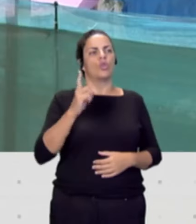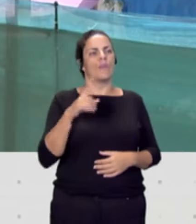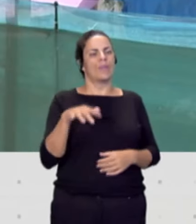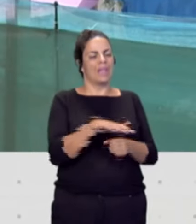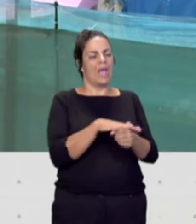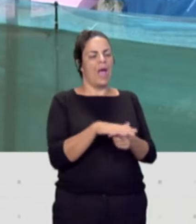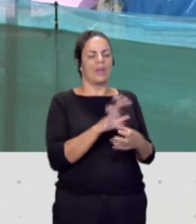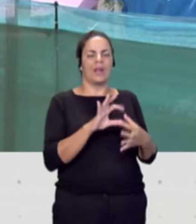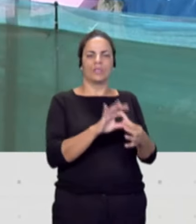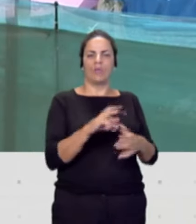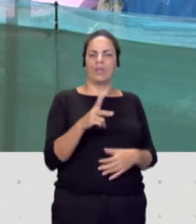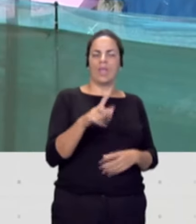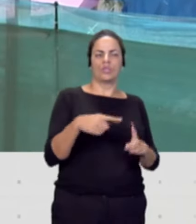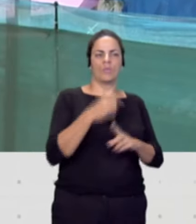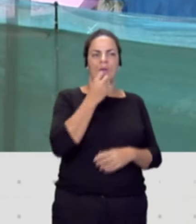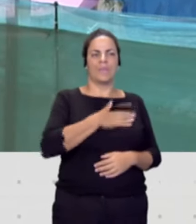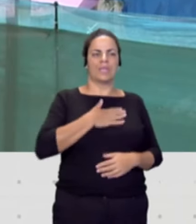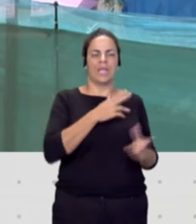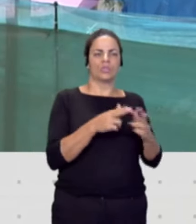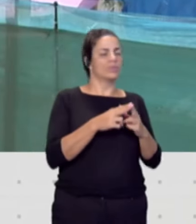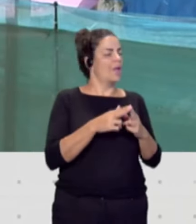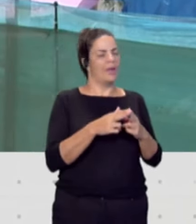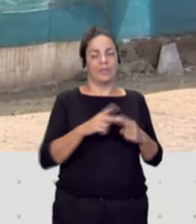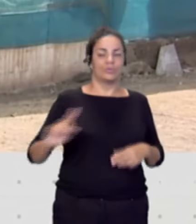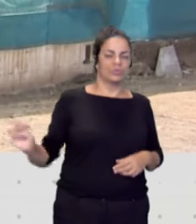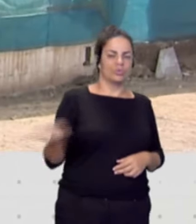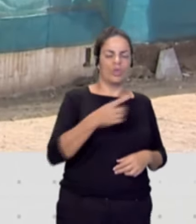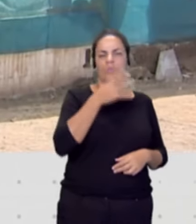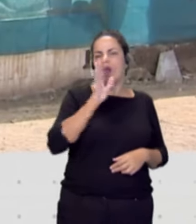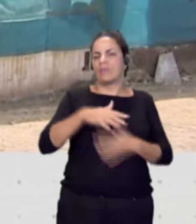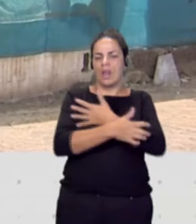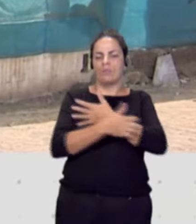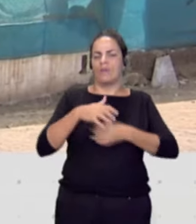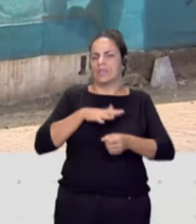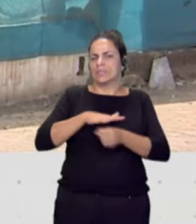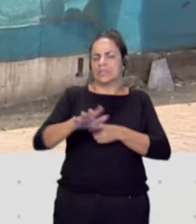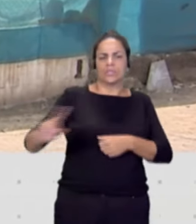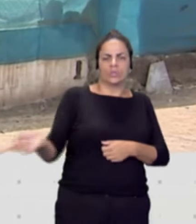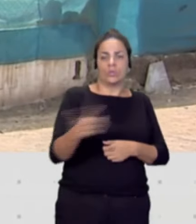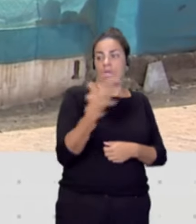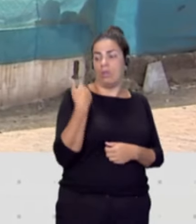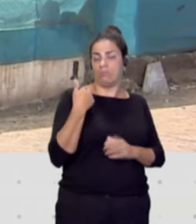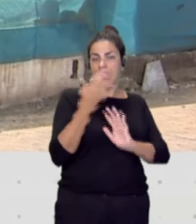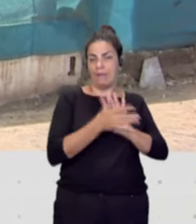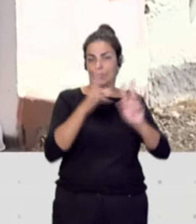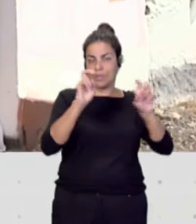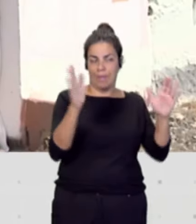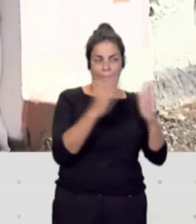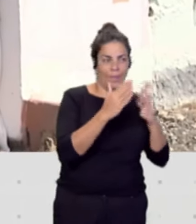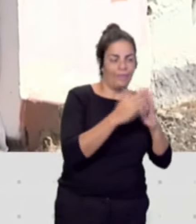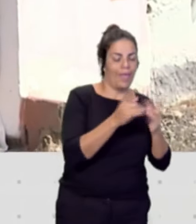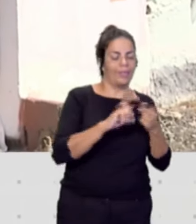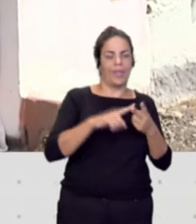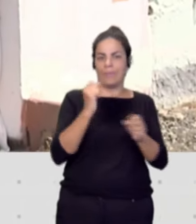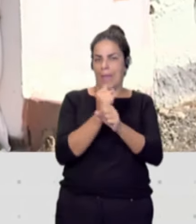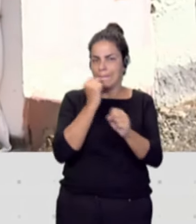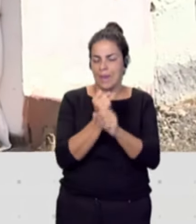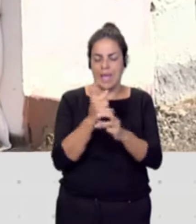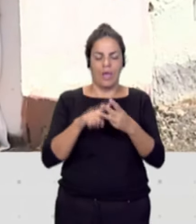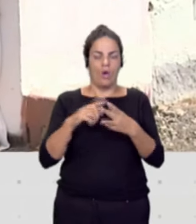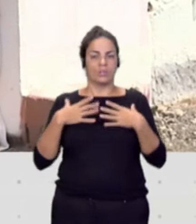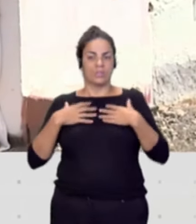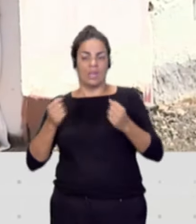social? Porque al final en la pobreza influye todo. Antes hablábamos hace un momentito de la vivienda, podemos hablar también del empleo, la sanidad, los